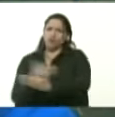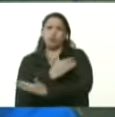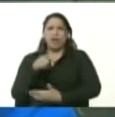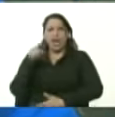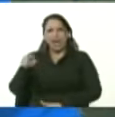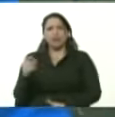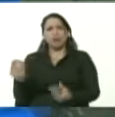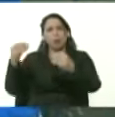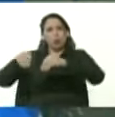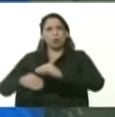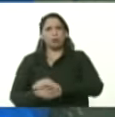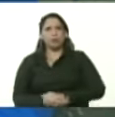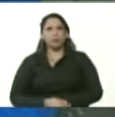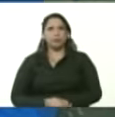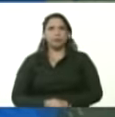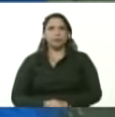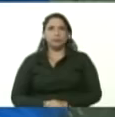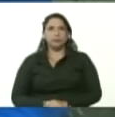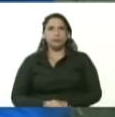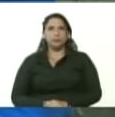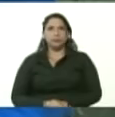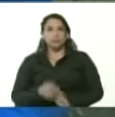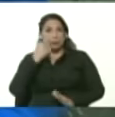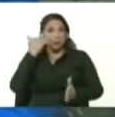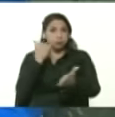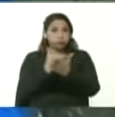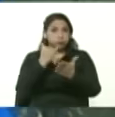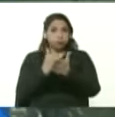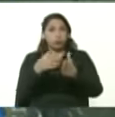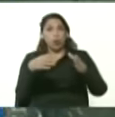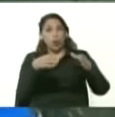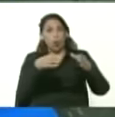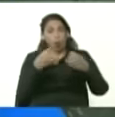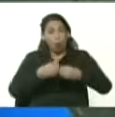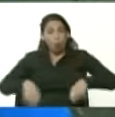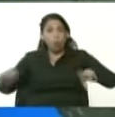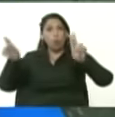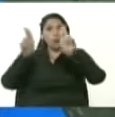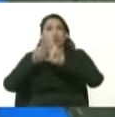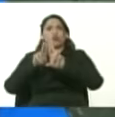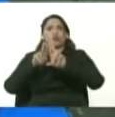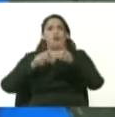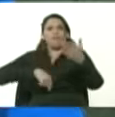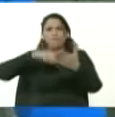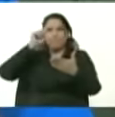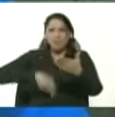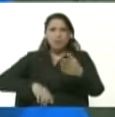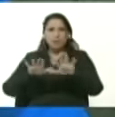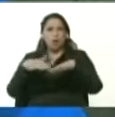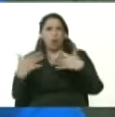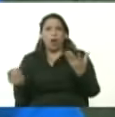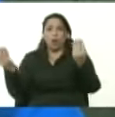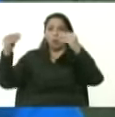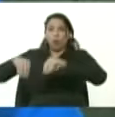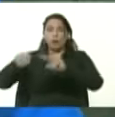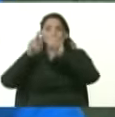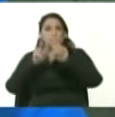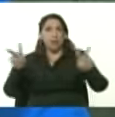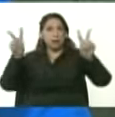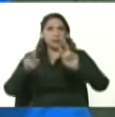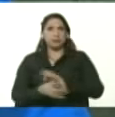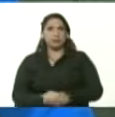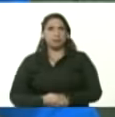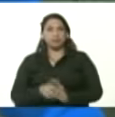acuerdos. Ha verificado la Organización de las Naciones Unidas desde la firma de los acuerdos de paz,